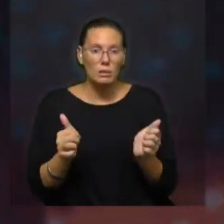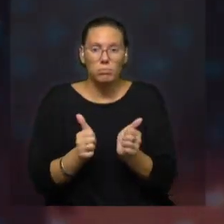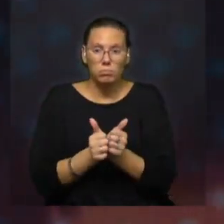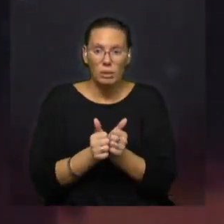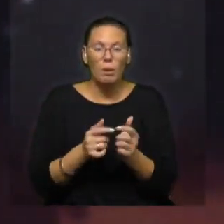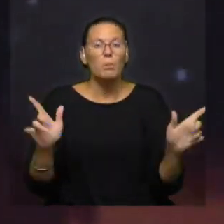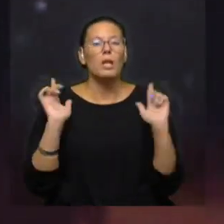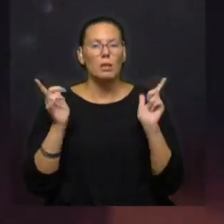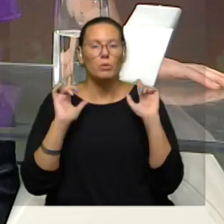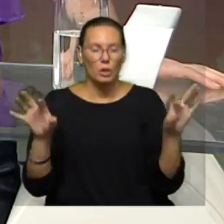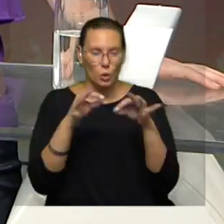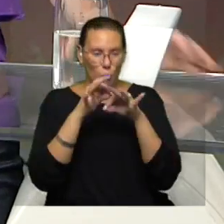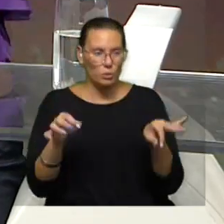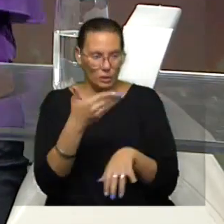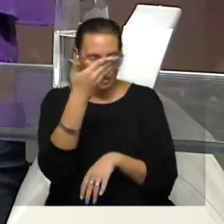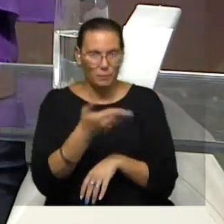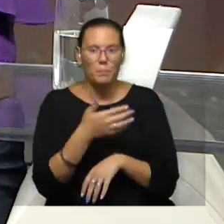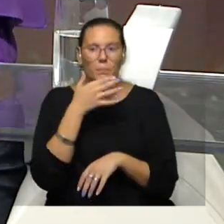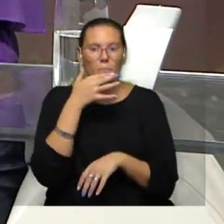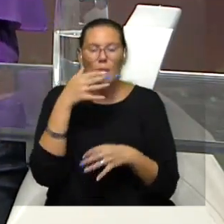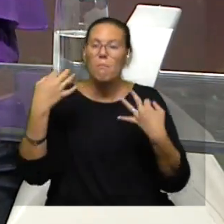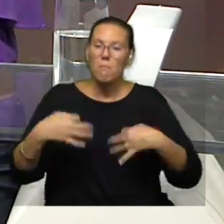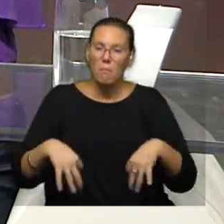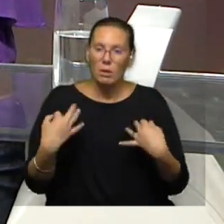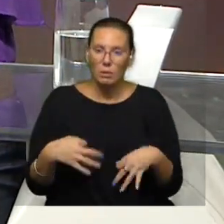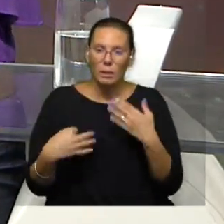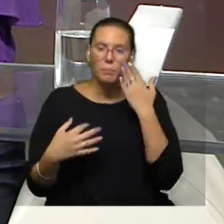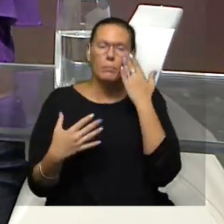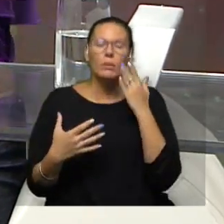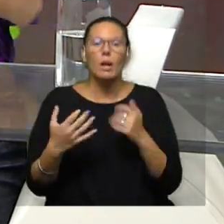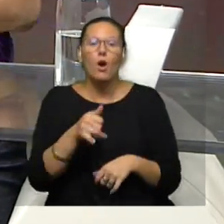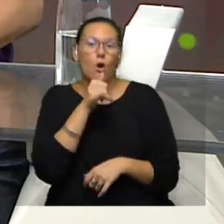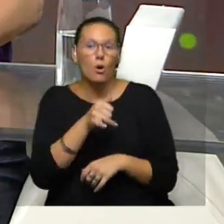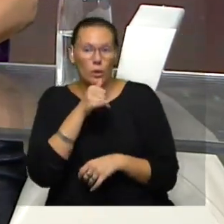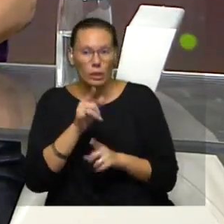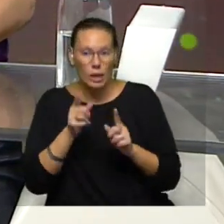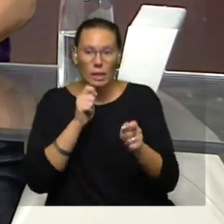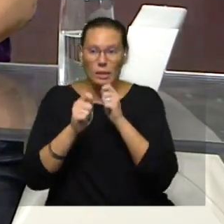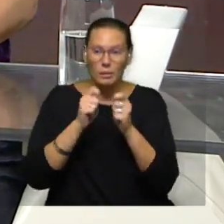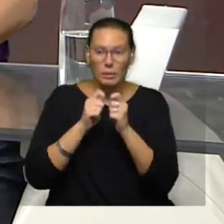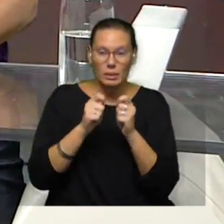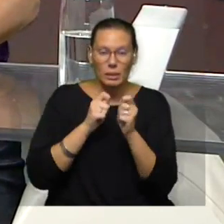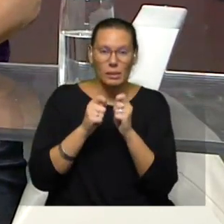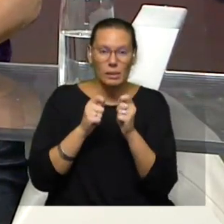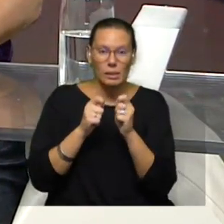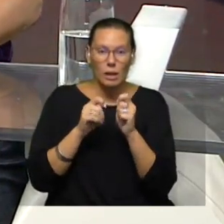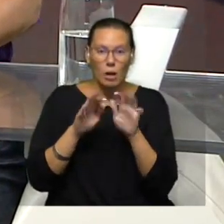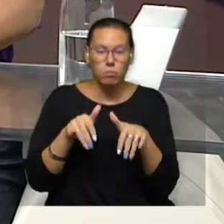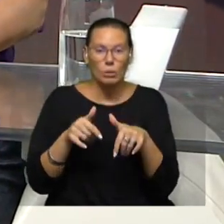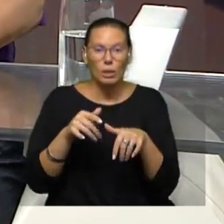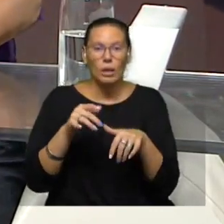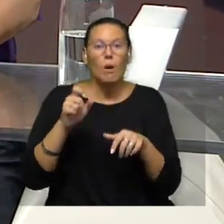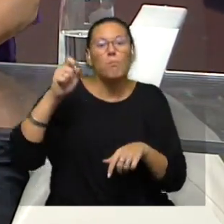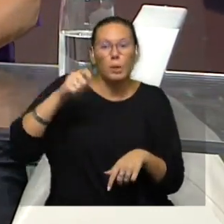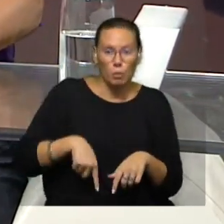la música de Liz. Pero qué bien hablado. Te quiero contar también que tenemos la nota, esta nota que se llama sobre la obra Ta